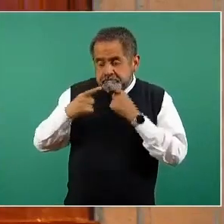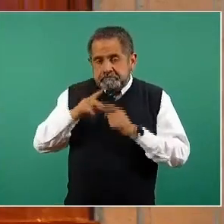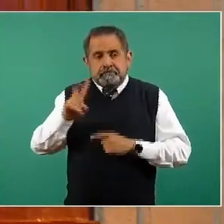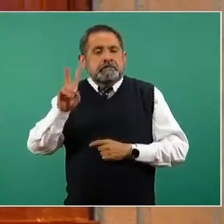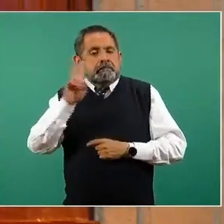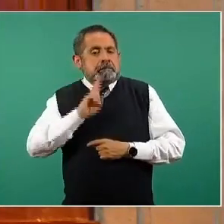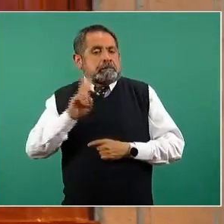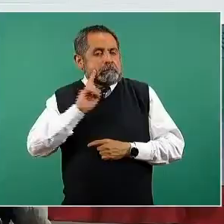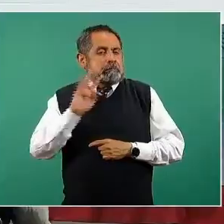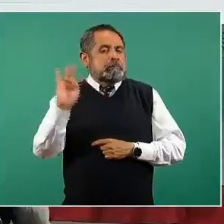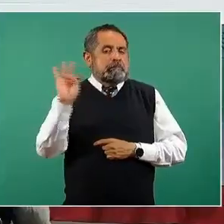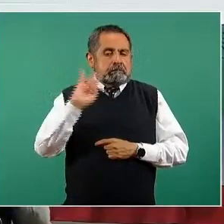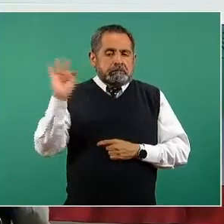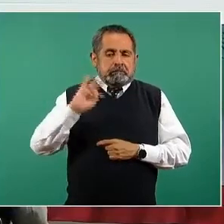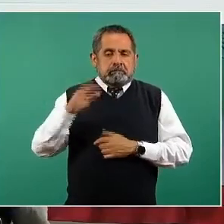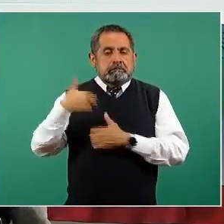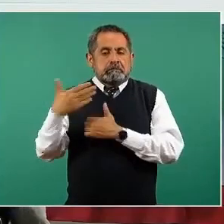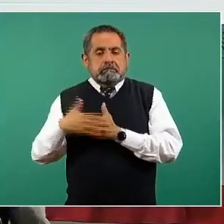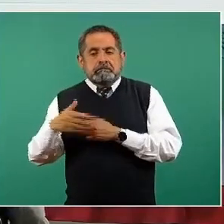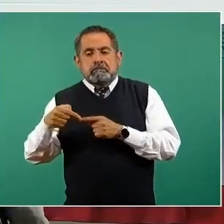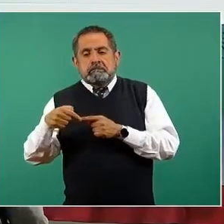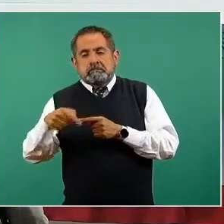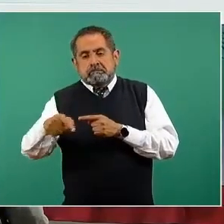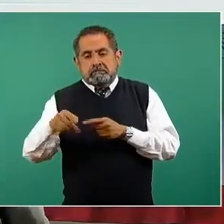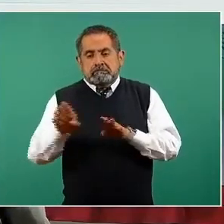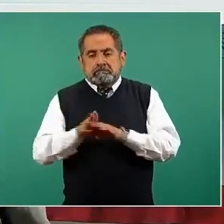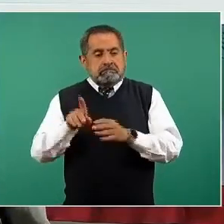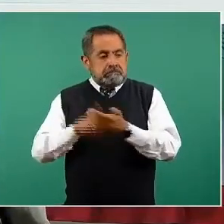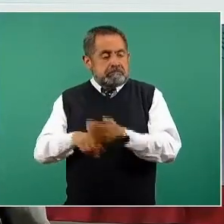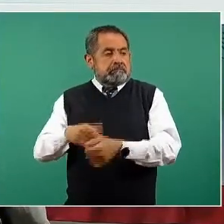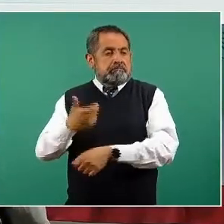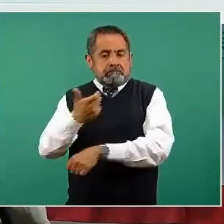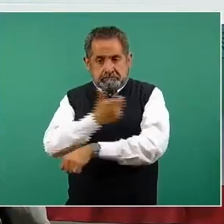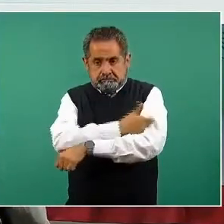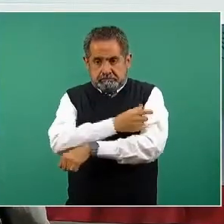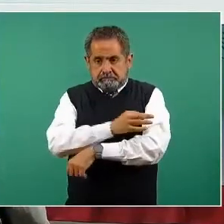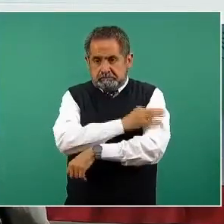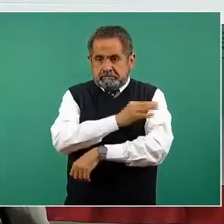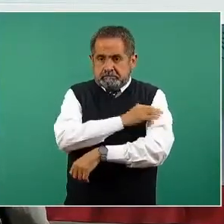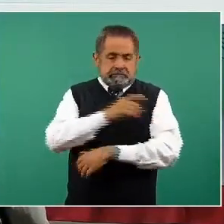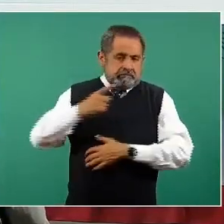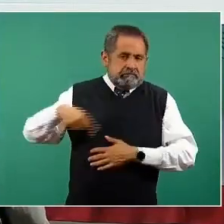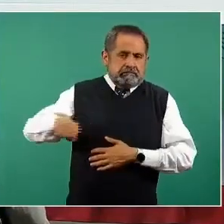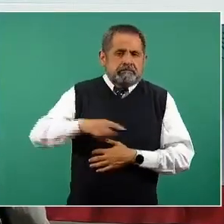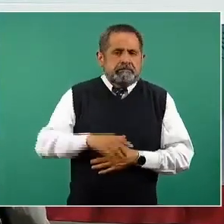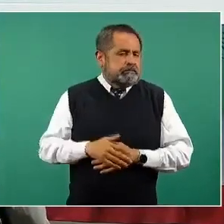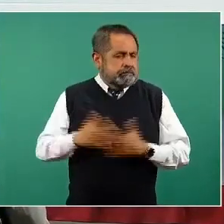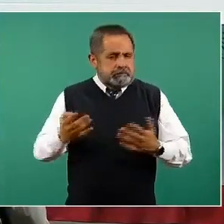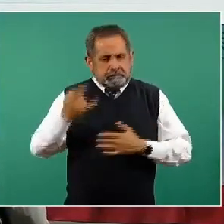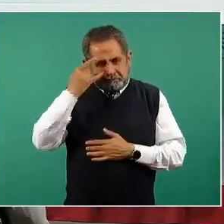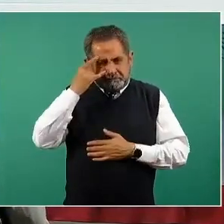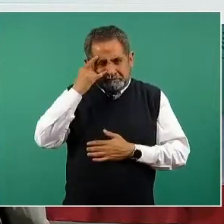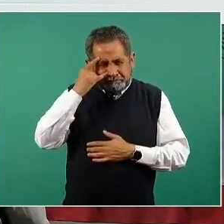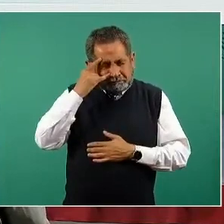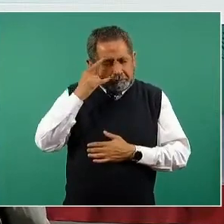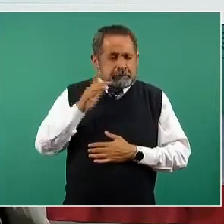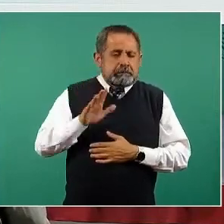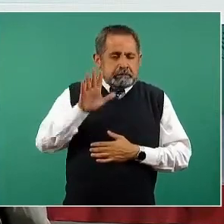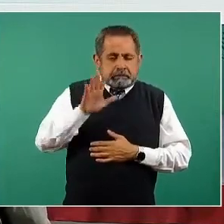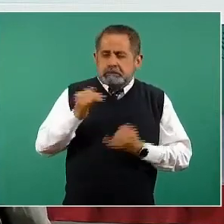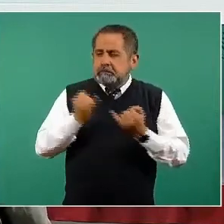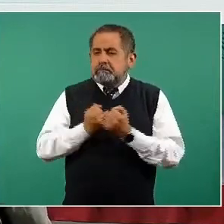miras precisamente a lo que podrá ser llevar a cabo esta actividad. Y así como Campeche se está también